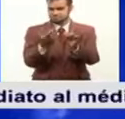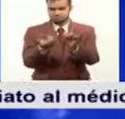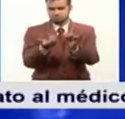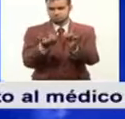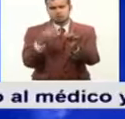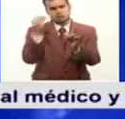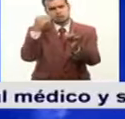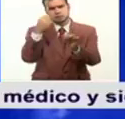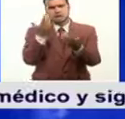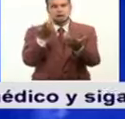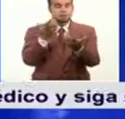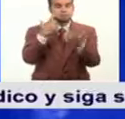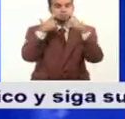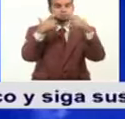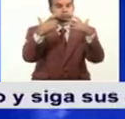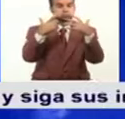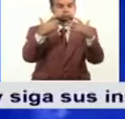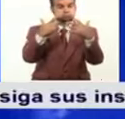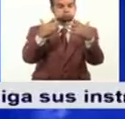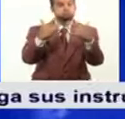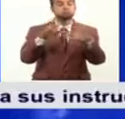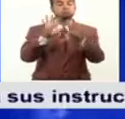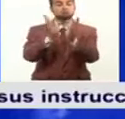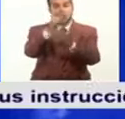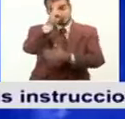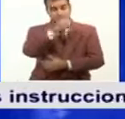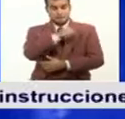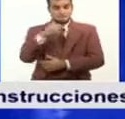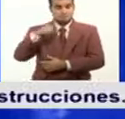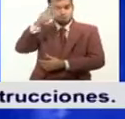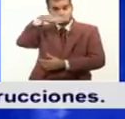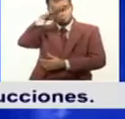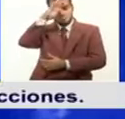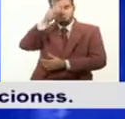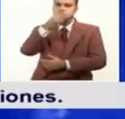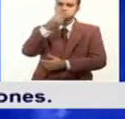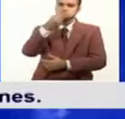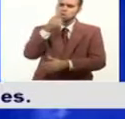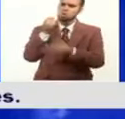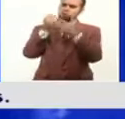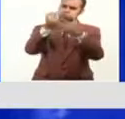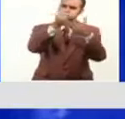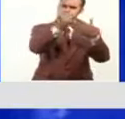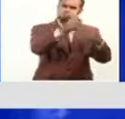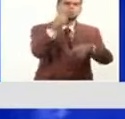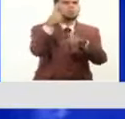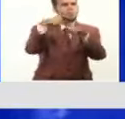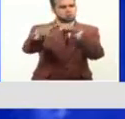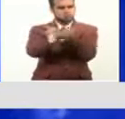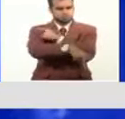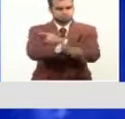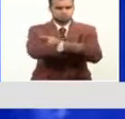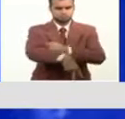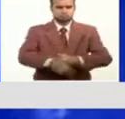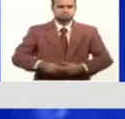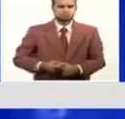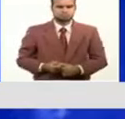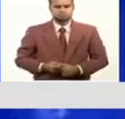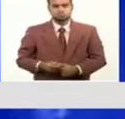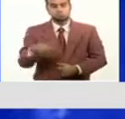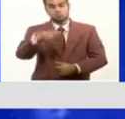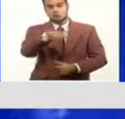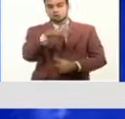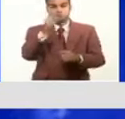que ha significado la colaboración cubana, obra de la revolución, en la mano del